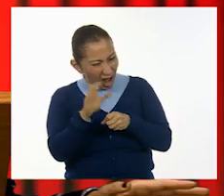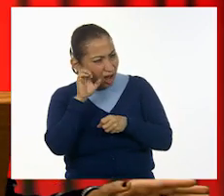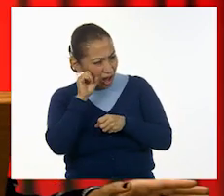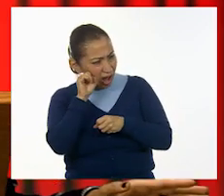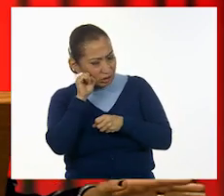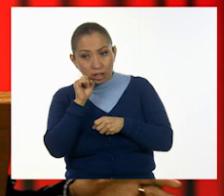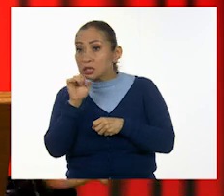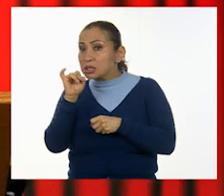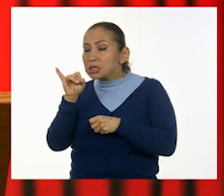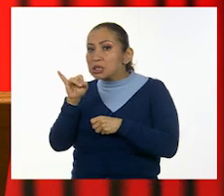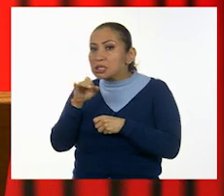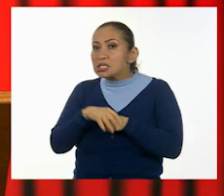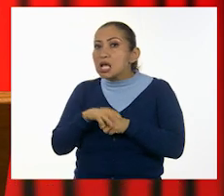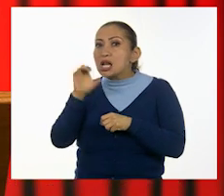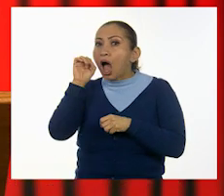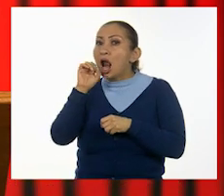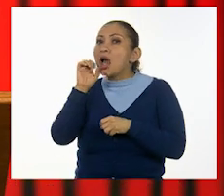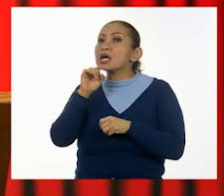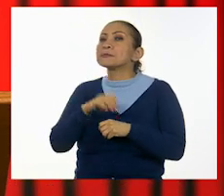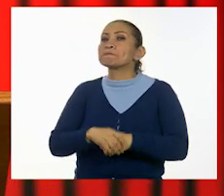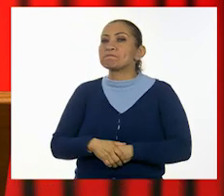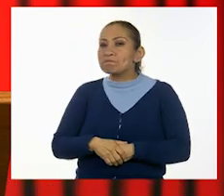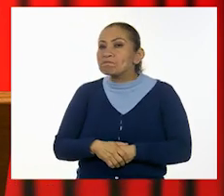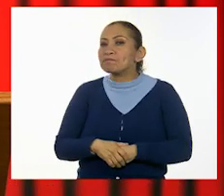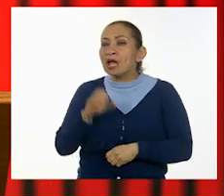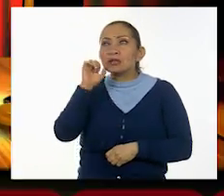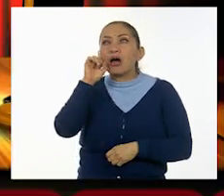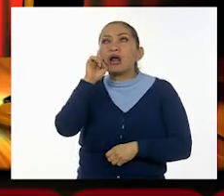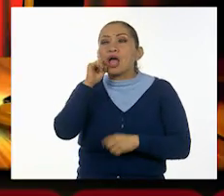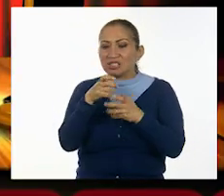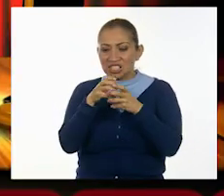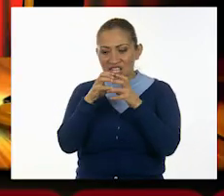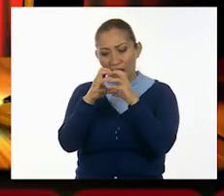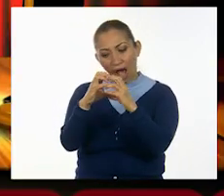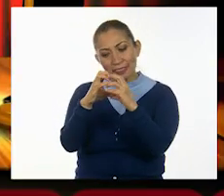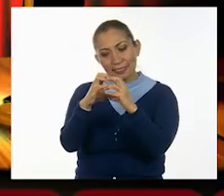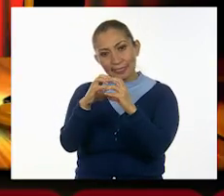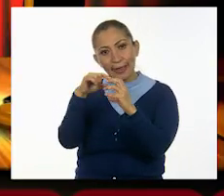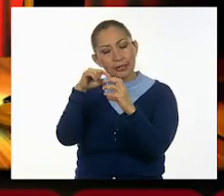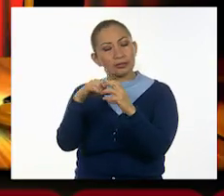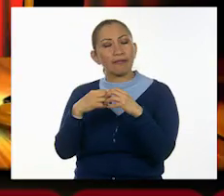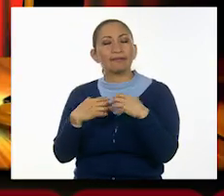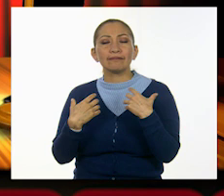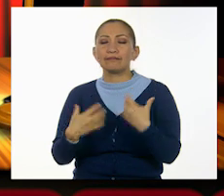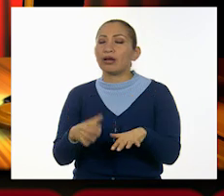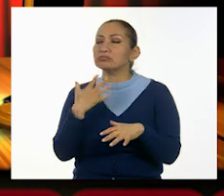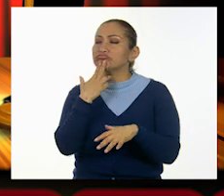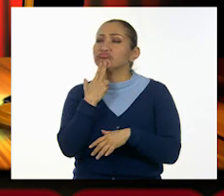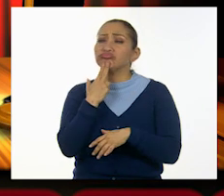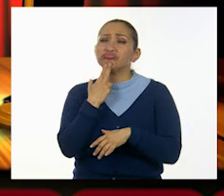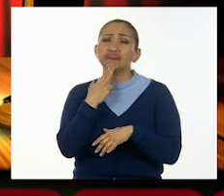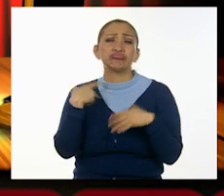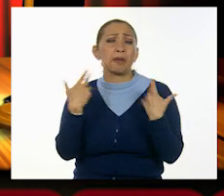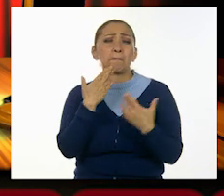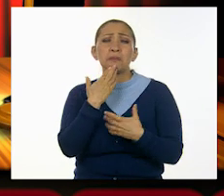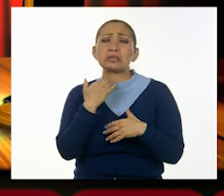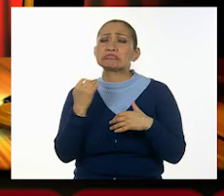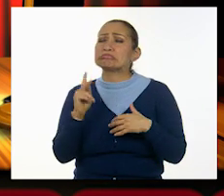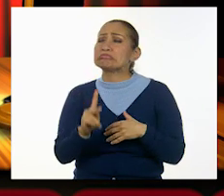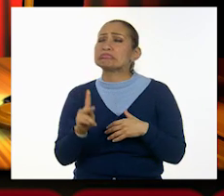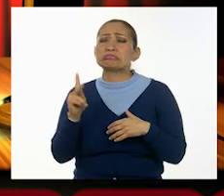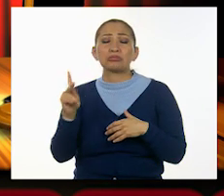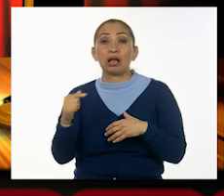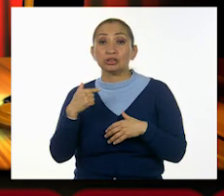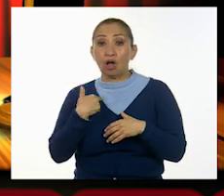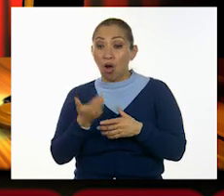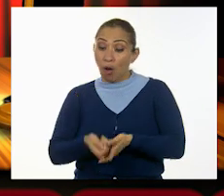naranjas? Sí, Galerita, naranjas. Unas naranjas grandes. Ay, y dulces como la miel.